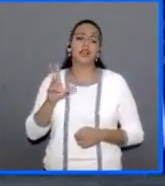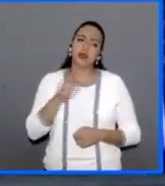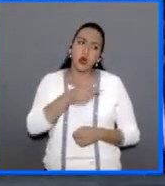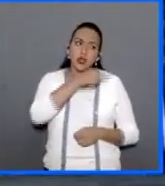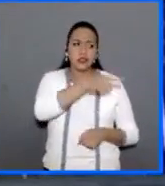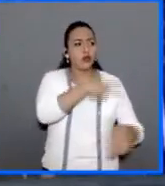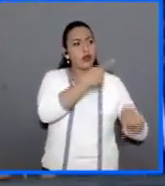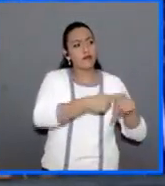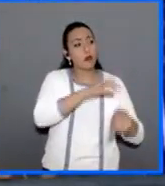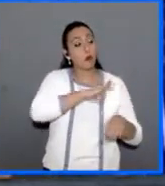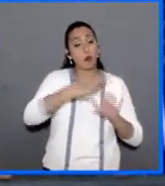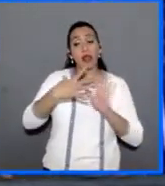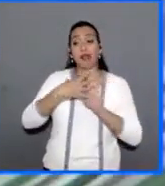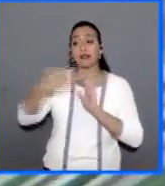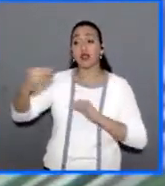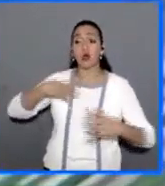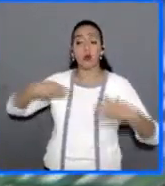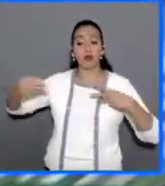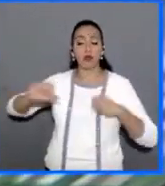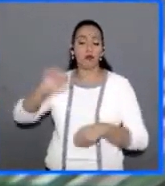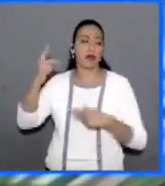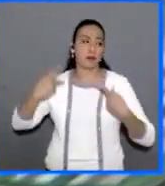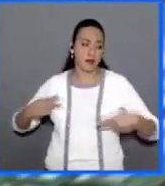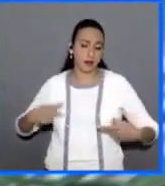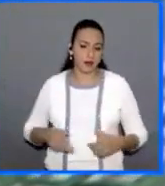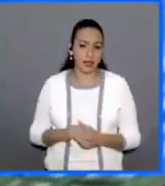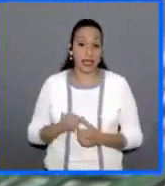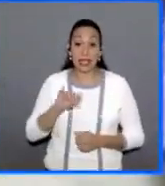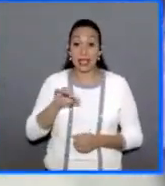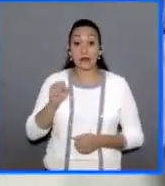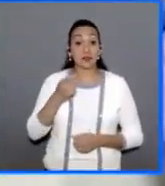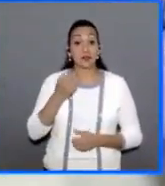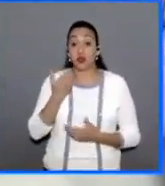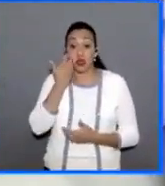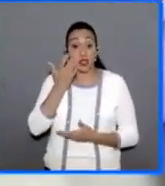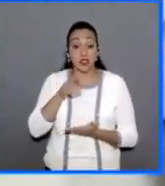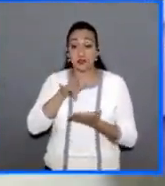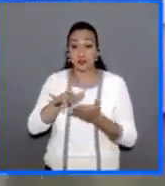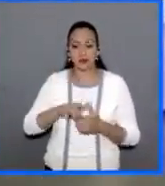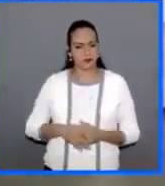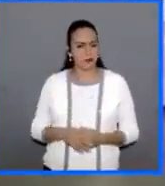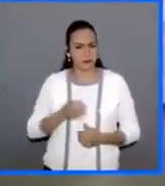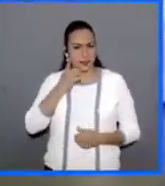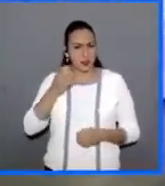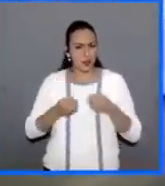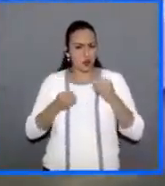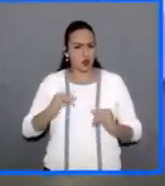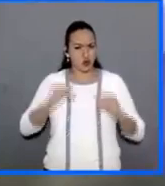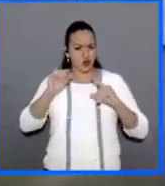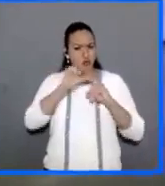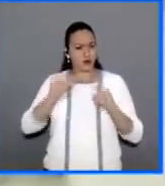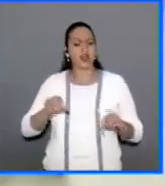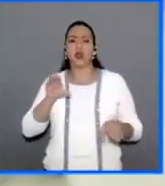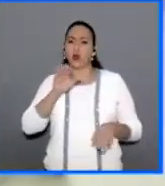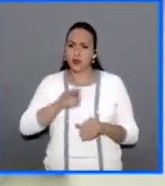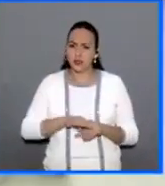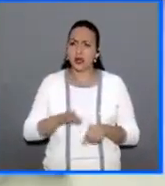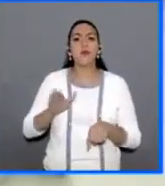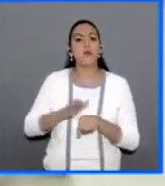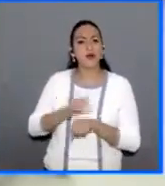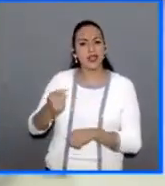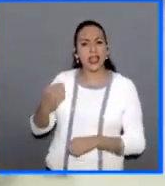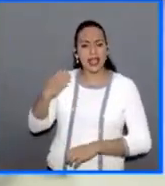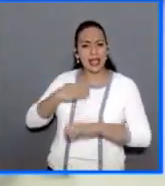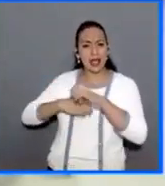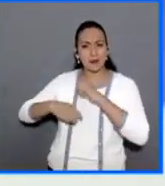sus colegas y de los pacientes. La Corte determinó que no está justificado exigir el examen de VIH como requisito